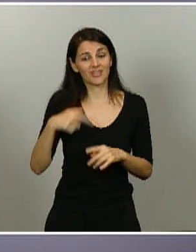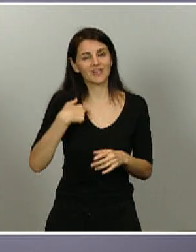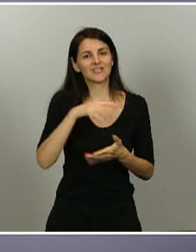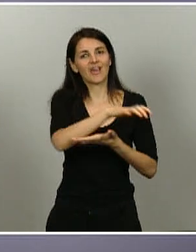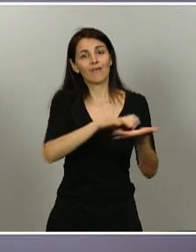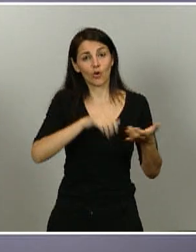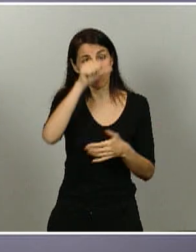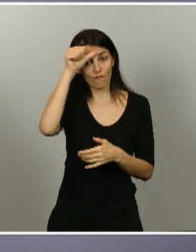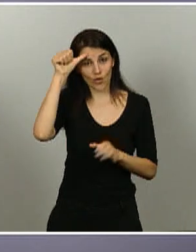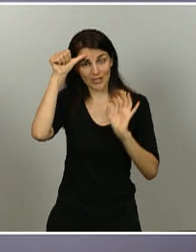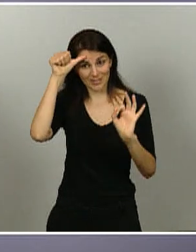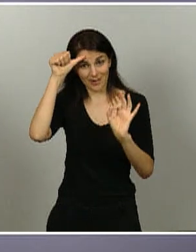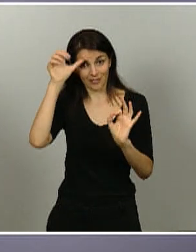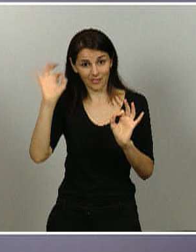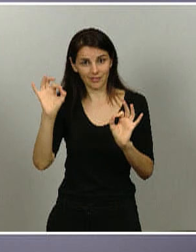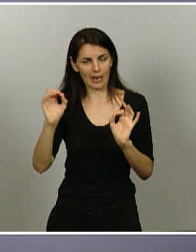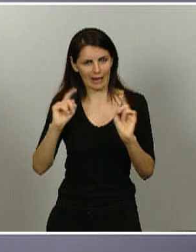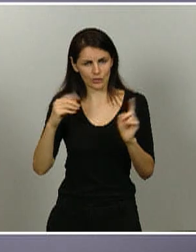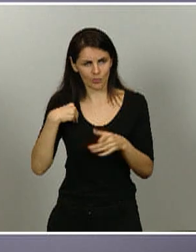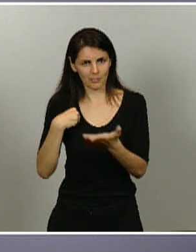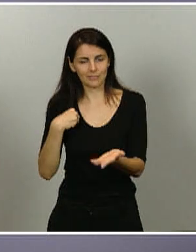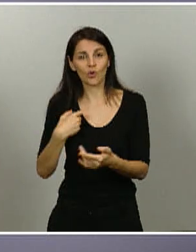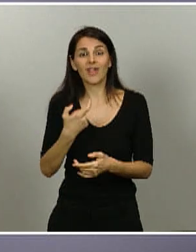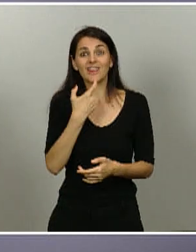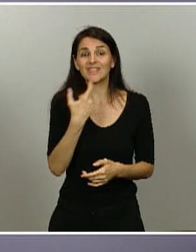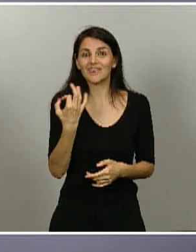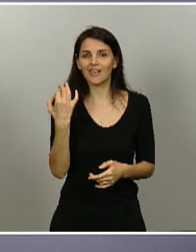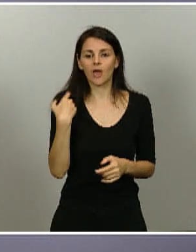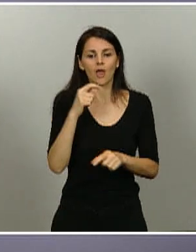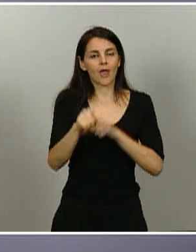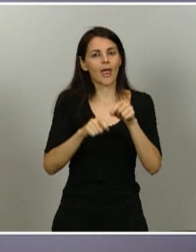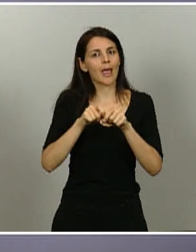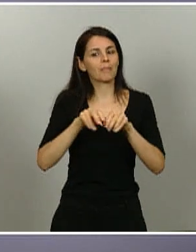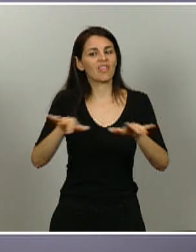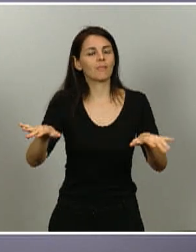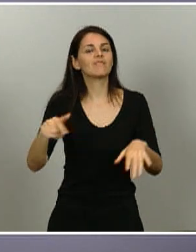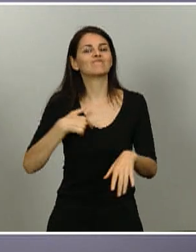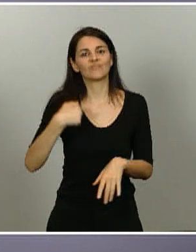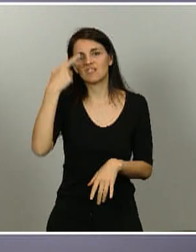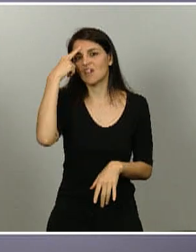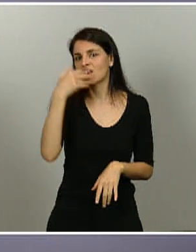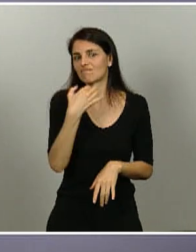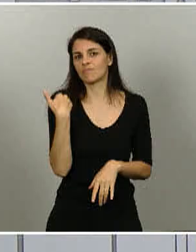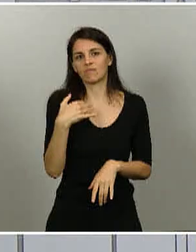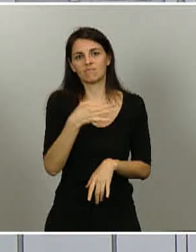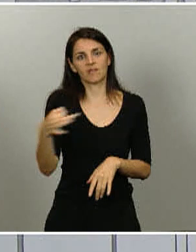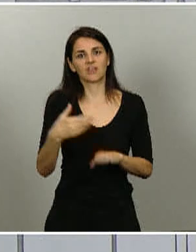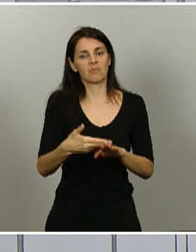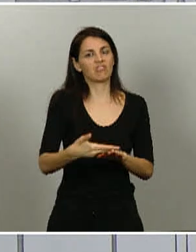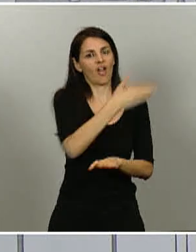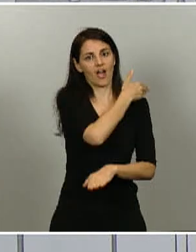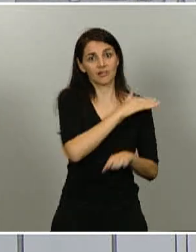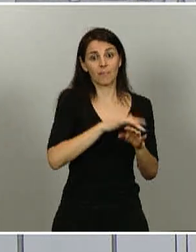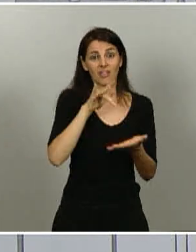del Gobierno en Madrid sostiene que la epidemia se veía venir y que manifestaciones como la del 8 de marzo deberían haberse prohibido. ¿Qué nos puede decir sobre